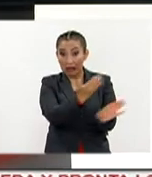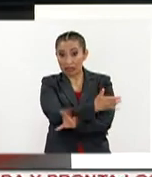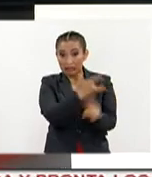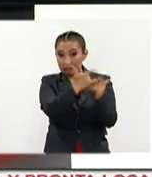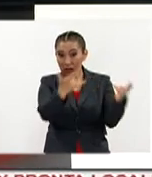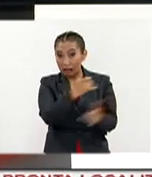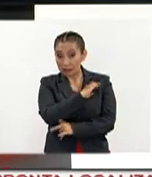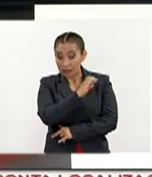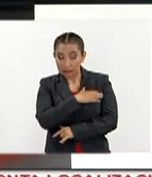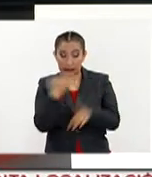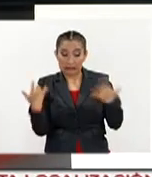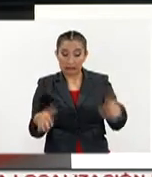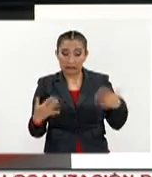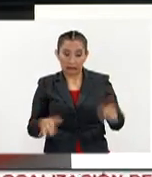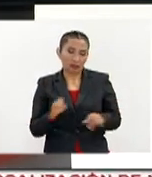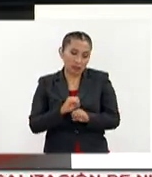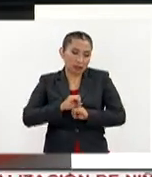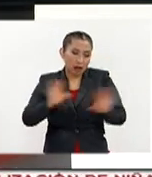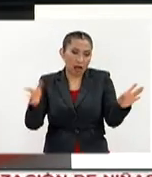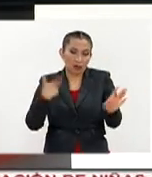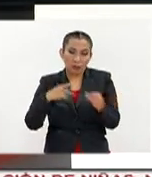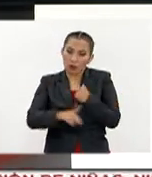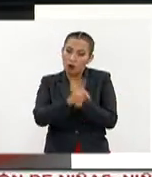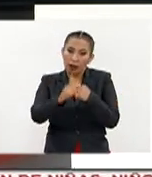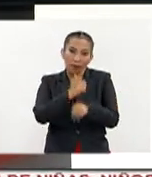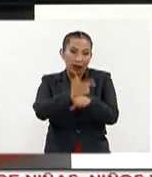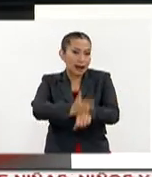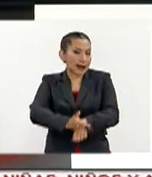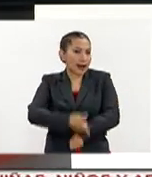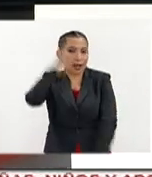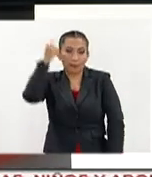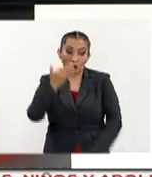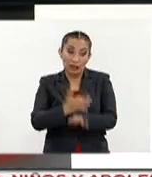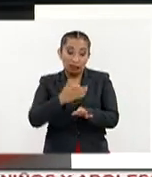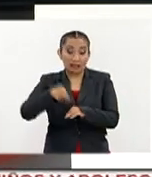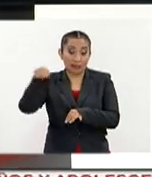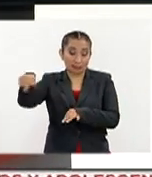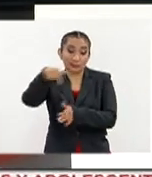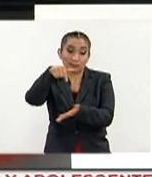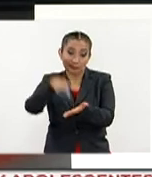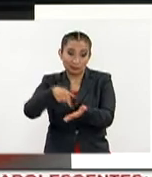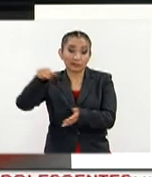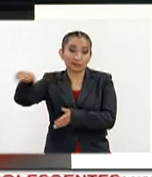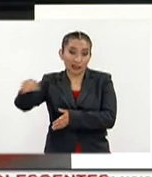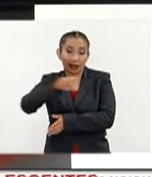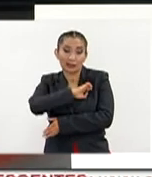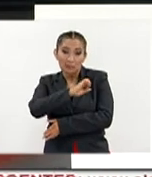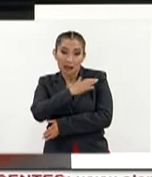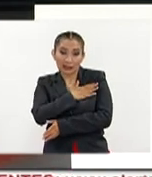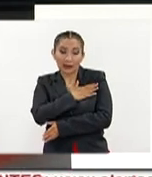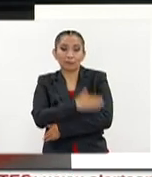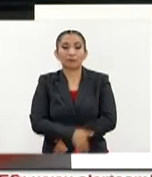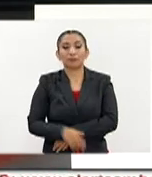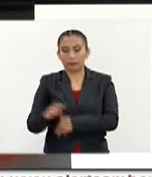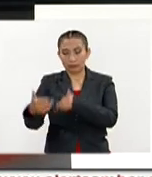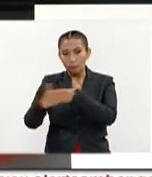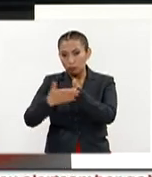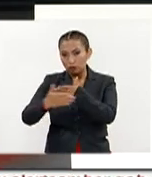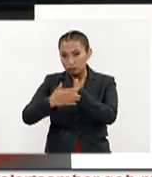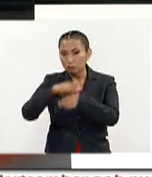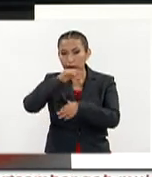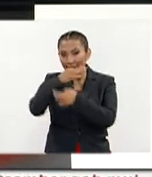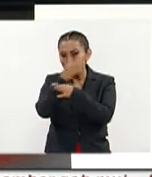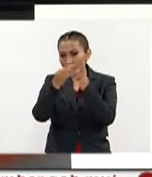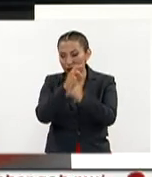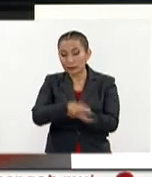en la historia de España y, por supuesto, una crisis gravísima la que se está presentando en estos momentos allá en el país ibérico. En breve le tendremos toda